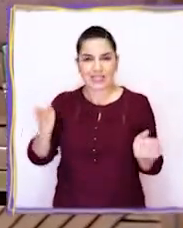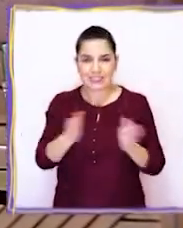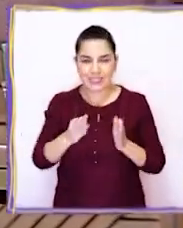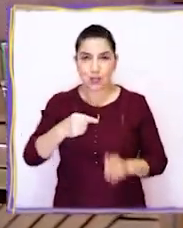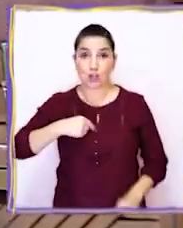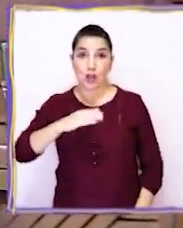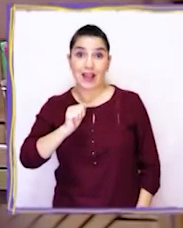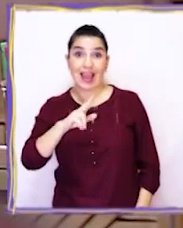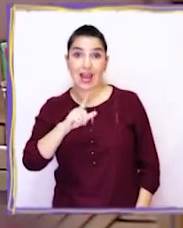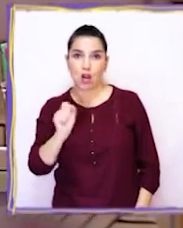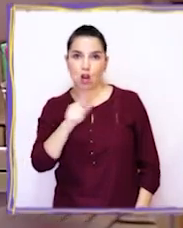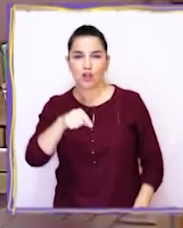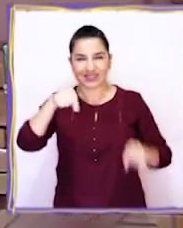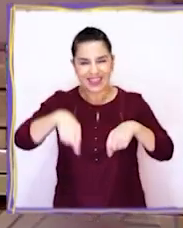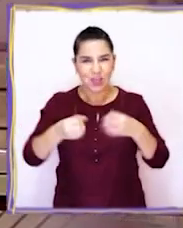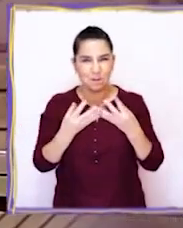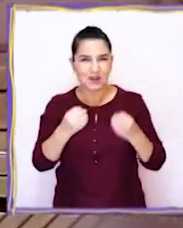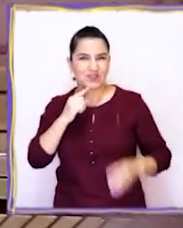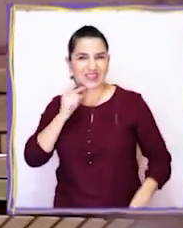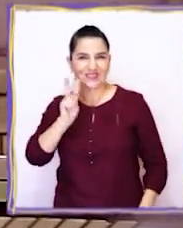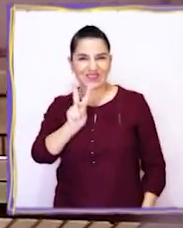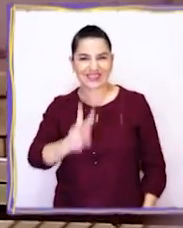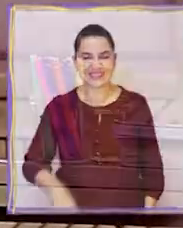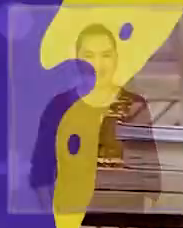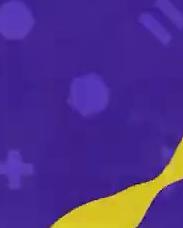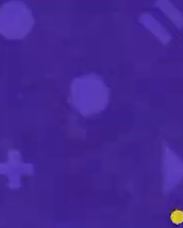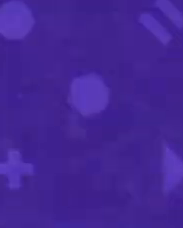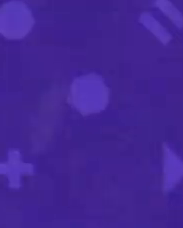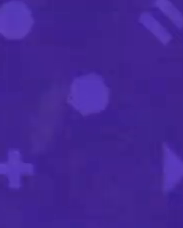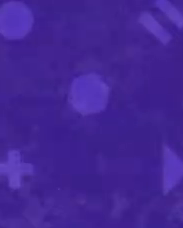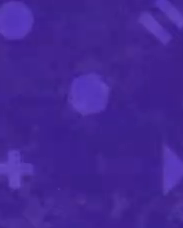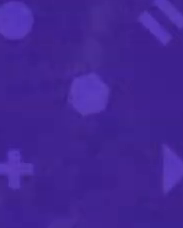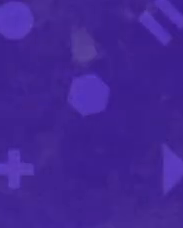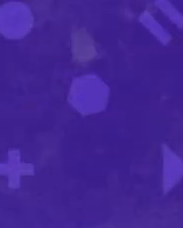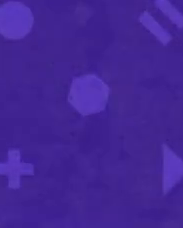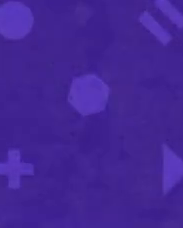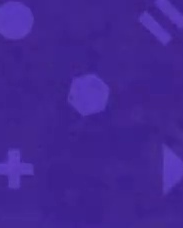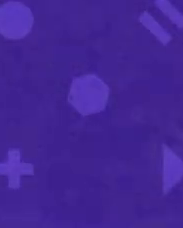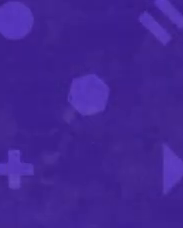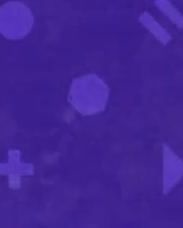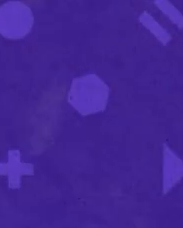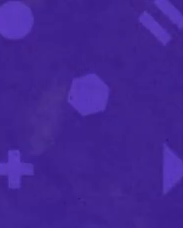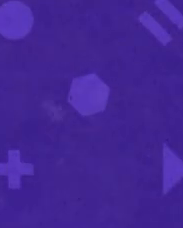norte chico. Soy Carlos y esto es Aprendo TV.